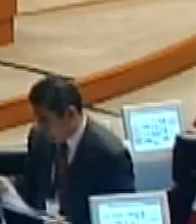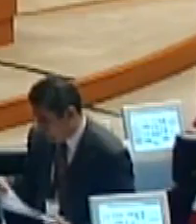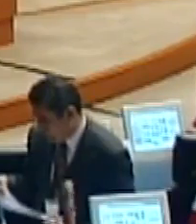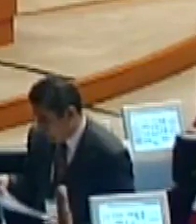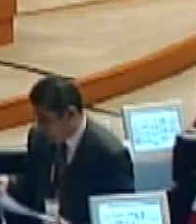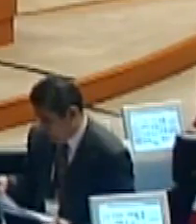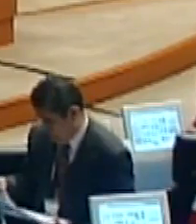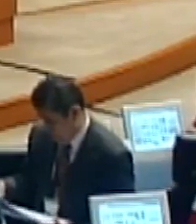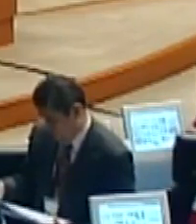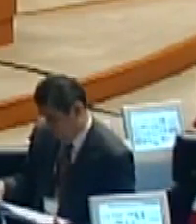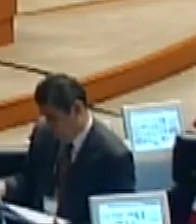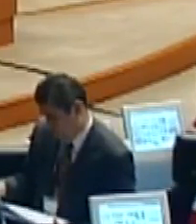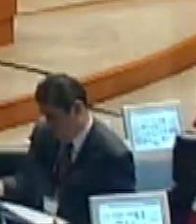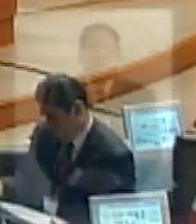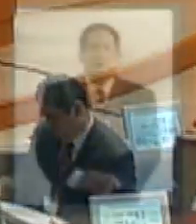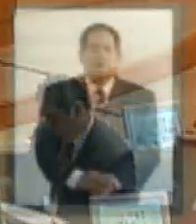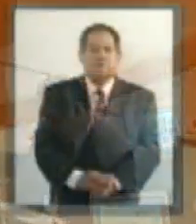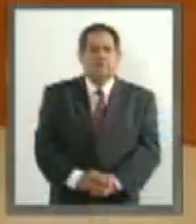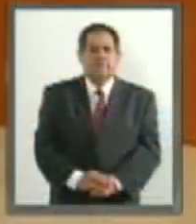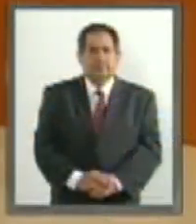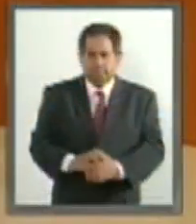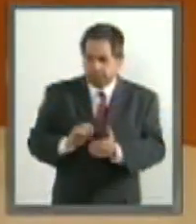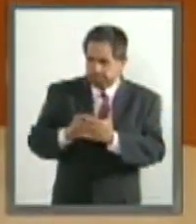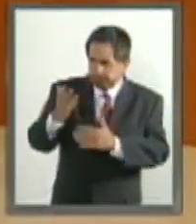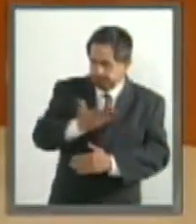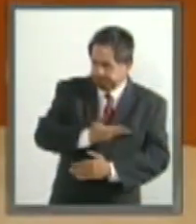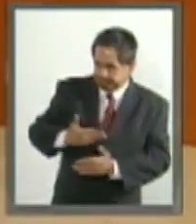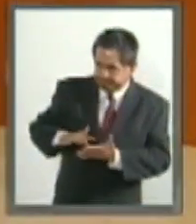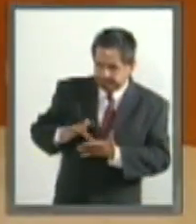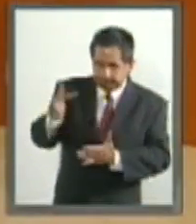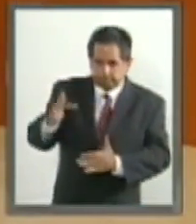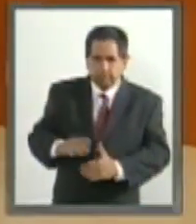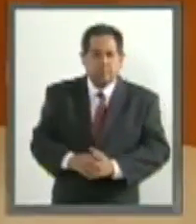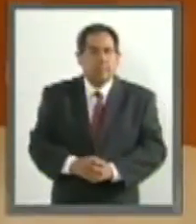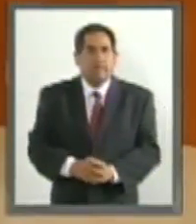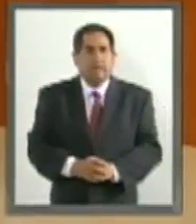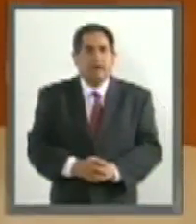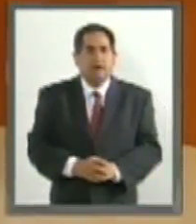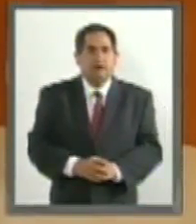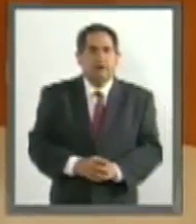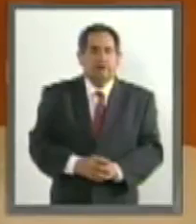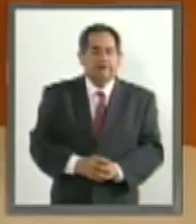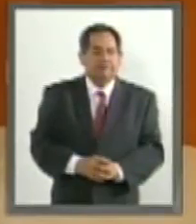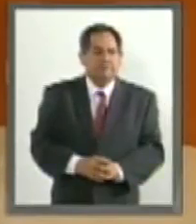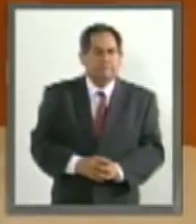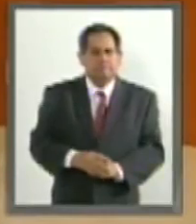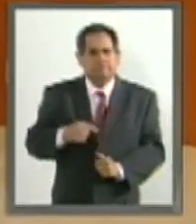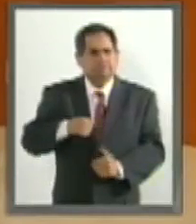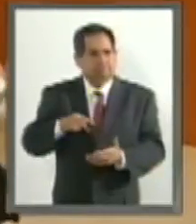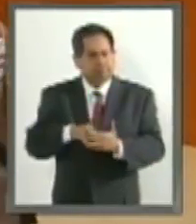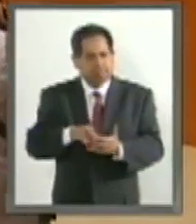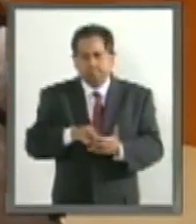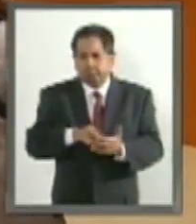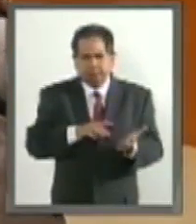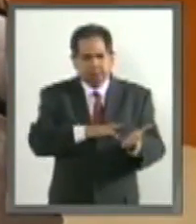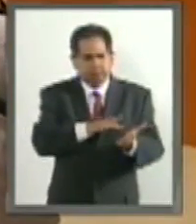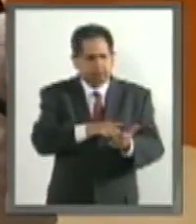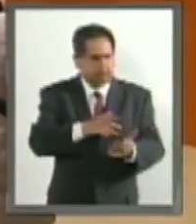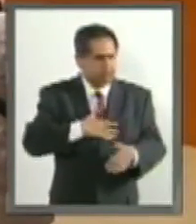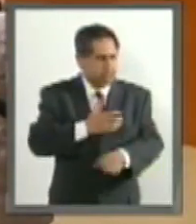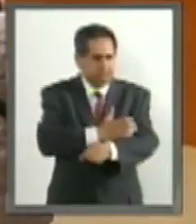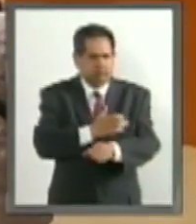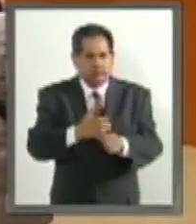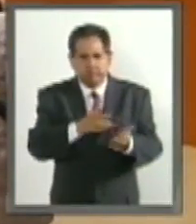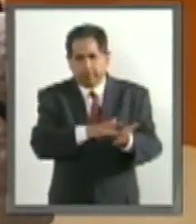muchas gracias señor presidente venir a apoyar este dictamen que ha presentado nuestra compañera